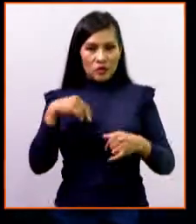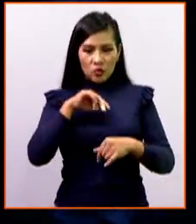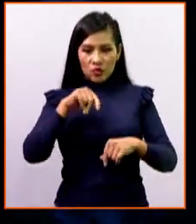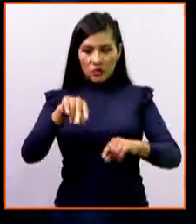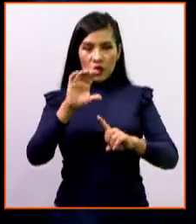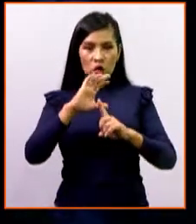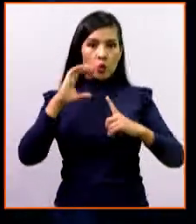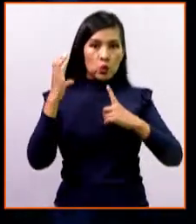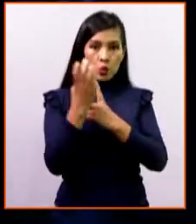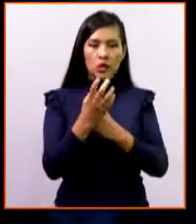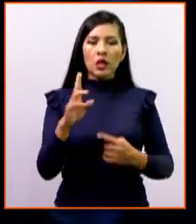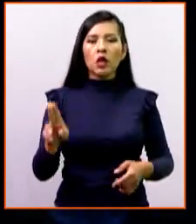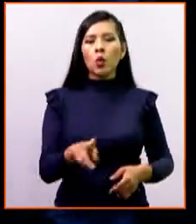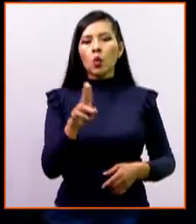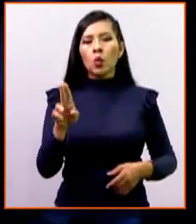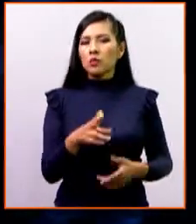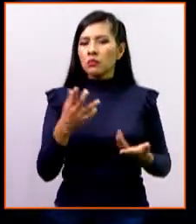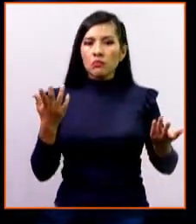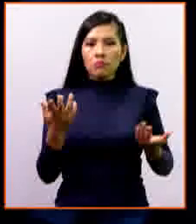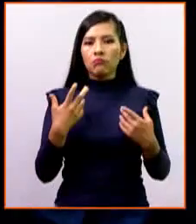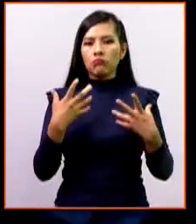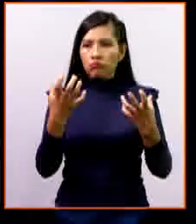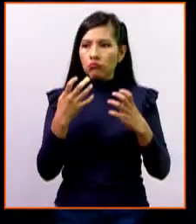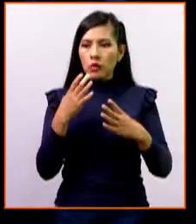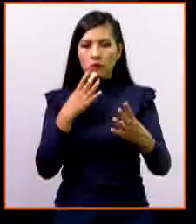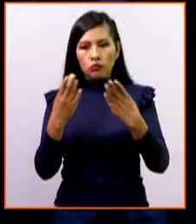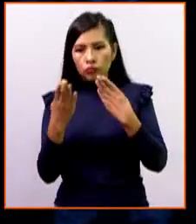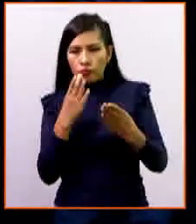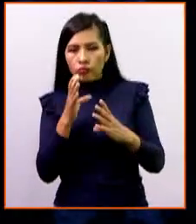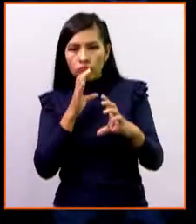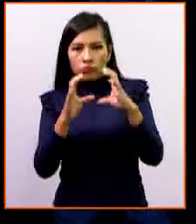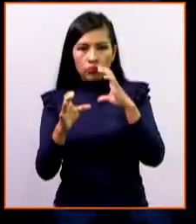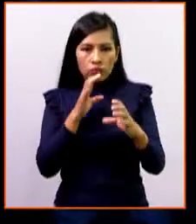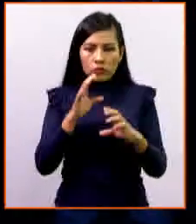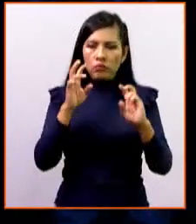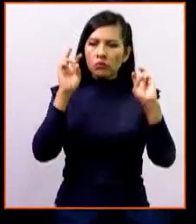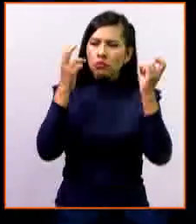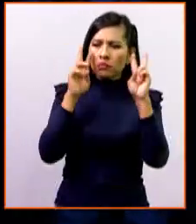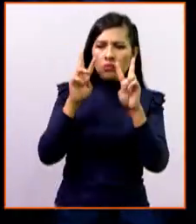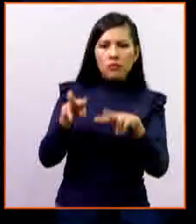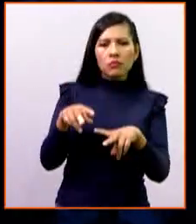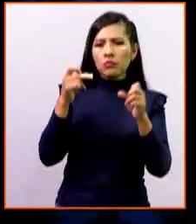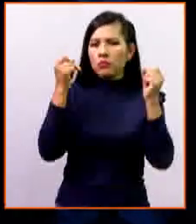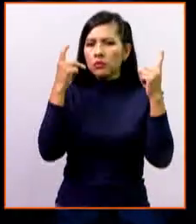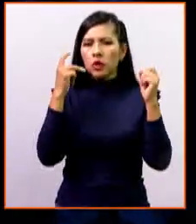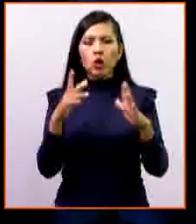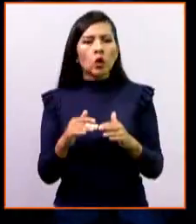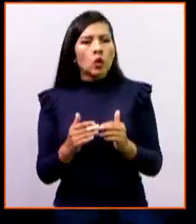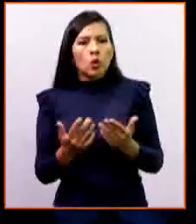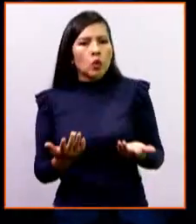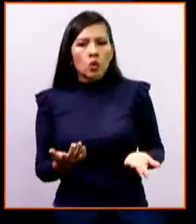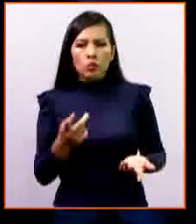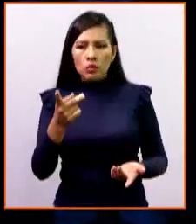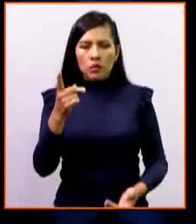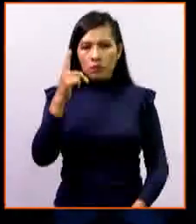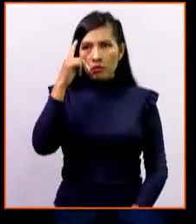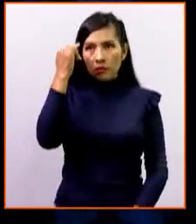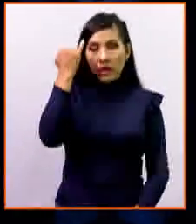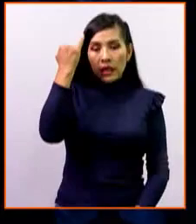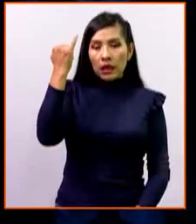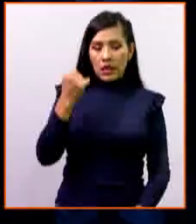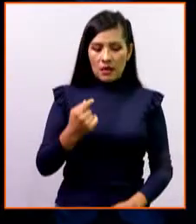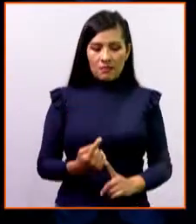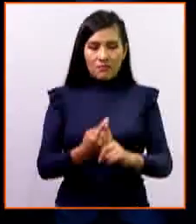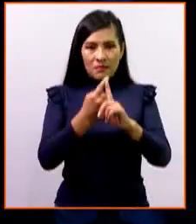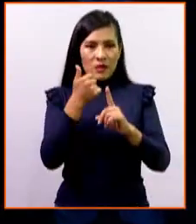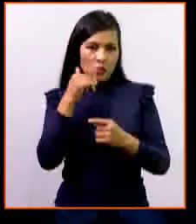nosotros lo usamos para poder conversar también, para poder entender de dónde nace la idea de hacer Janet Butrón y